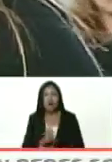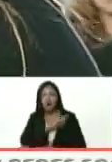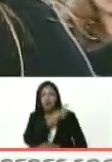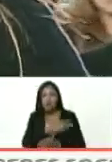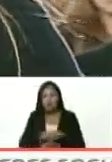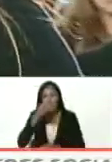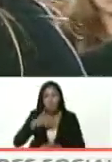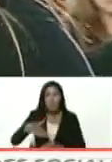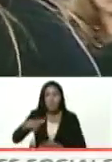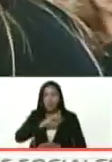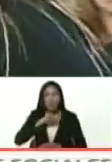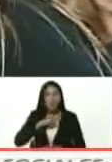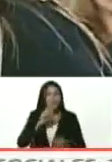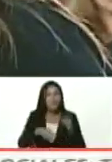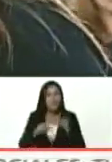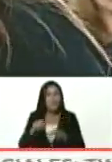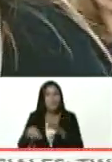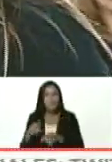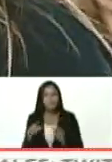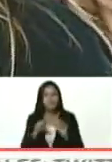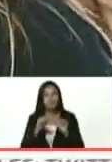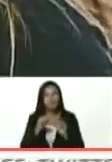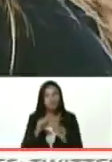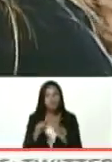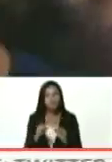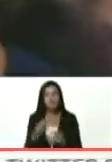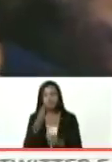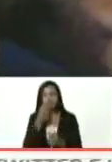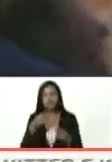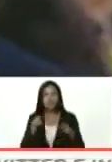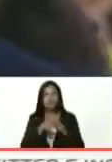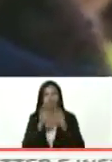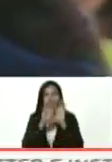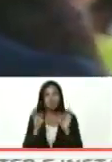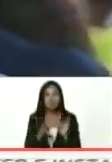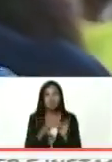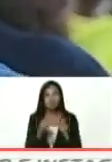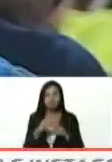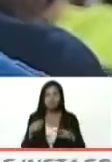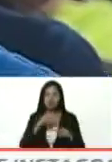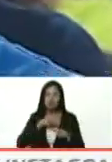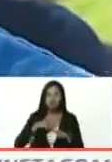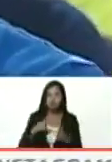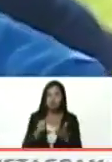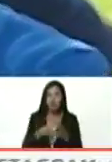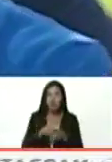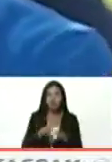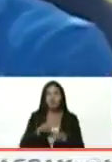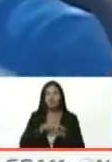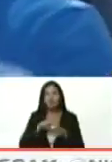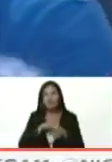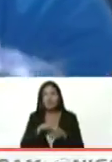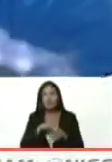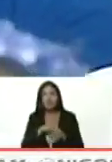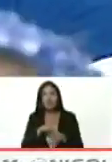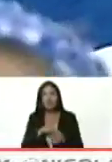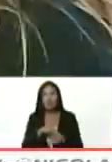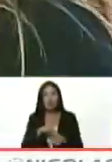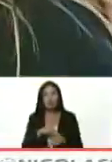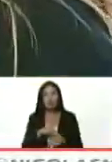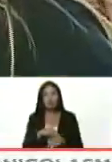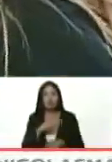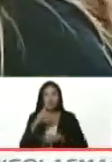debemos sembrar nuestros insumos para continuar alimentándonos. El eslogan que tenemos desde el Ministerio, hermano presidente,